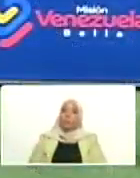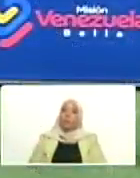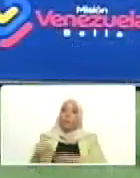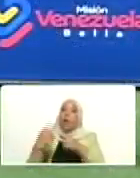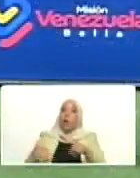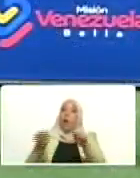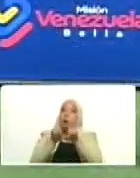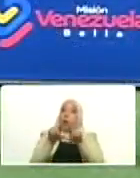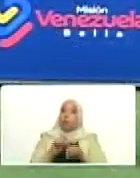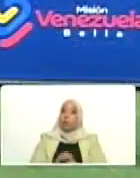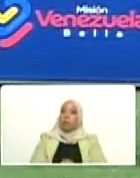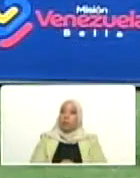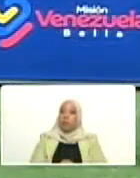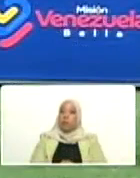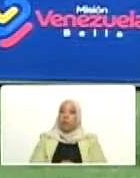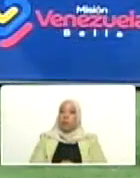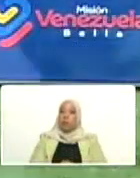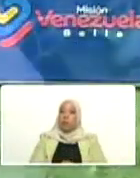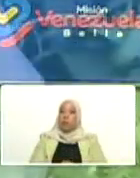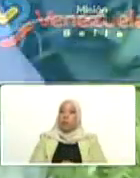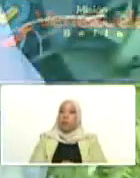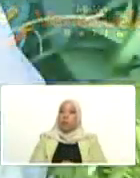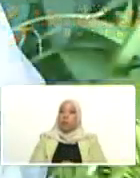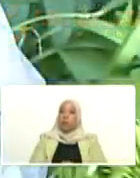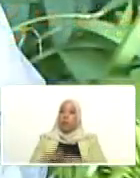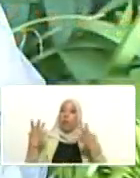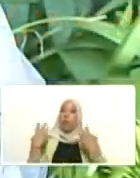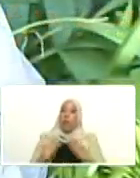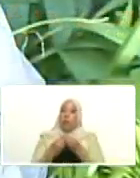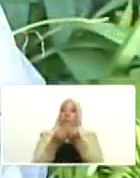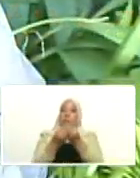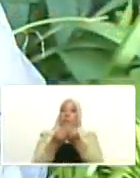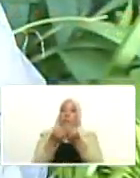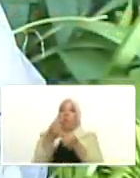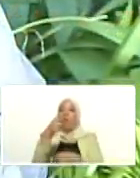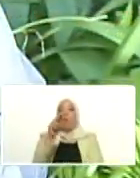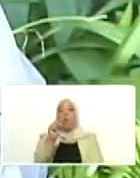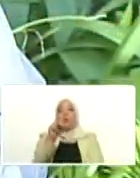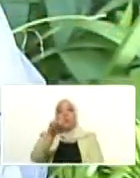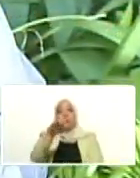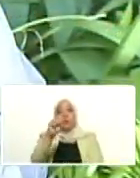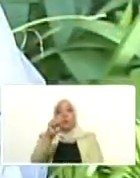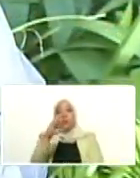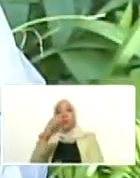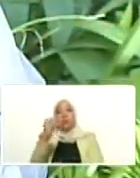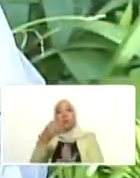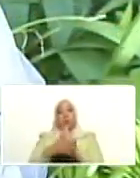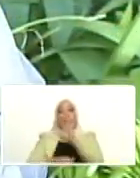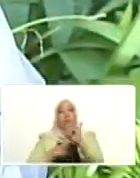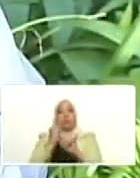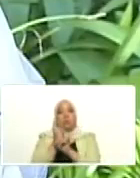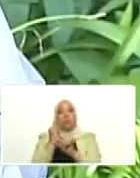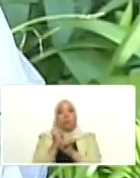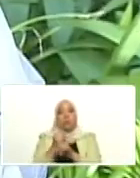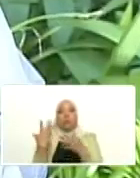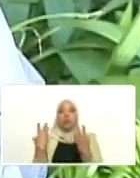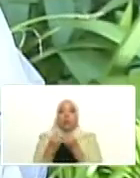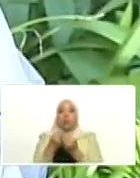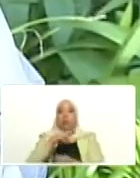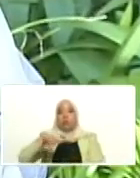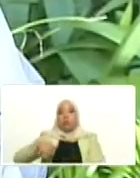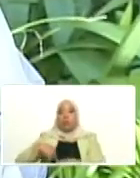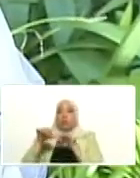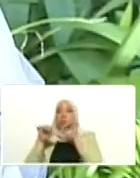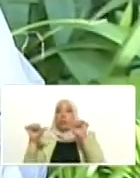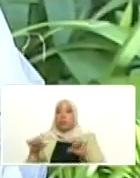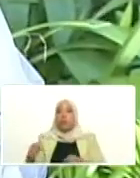Igualmente, activar en conjunto con la UNESCO el concurso internacional para la restauración del sistema